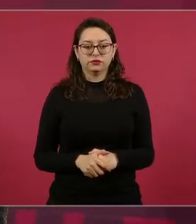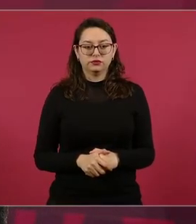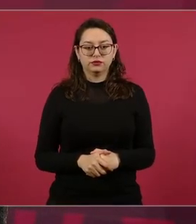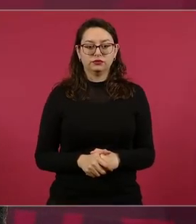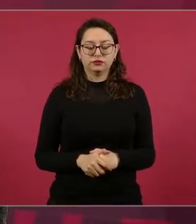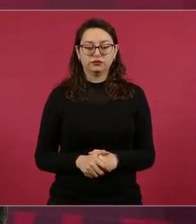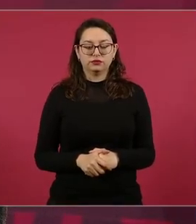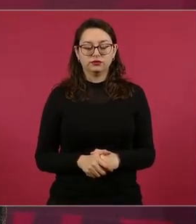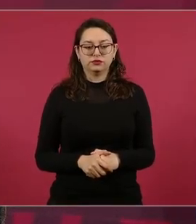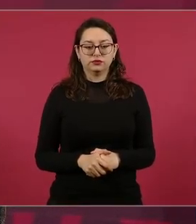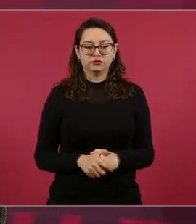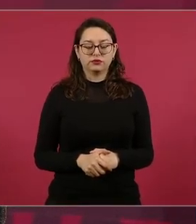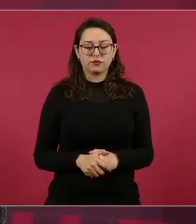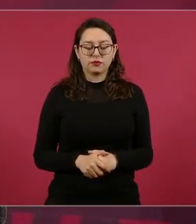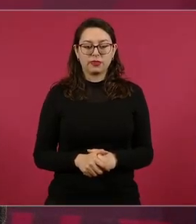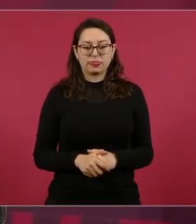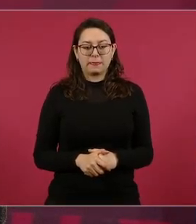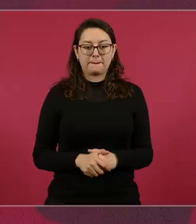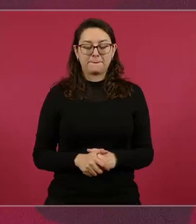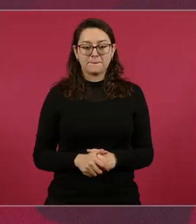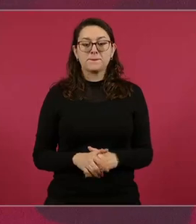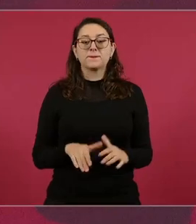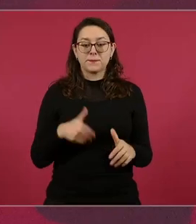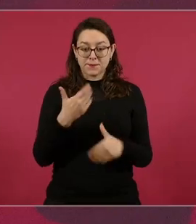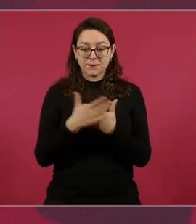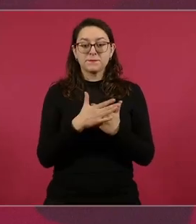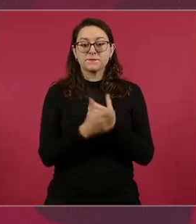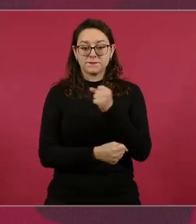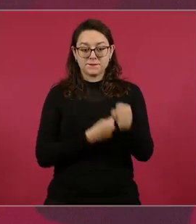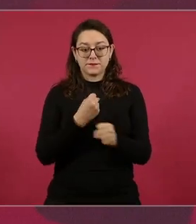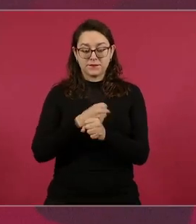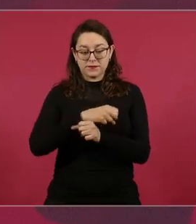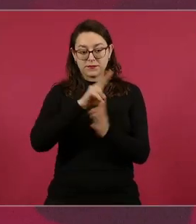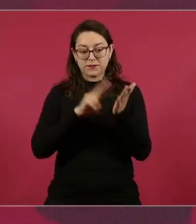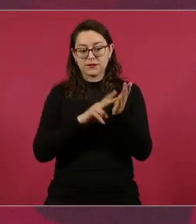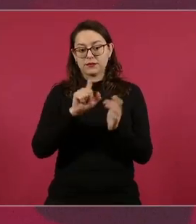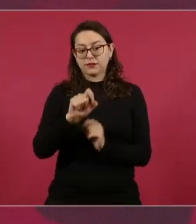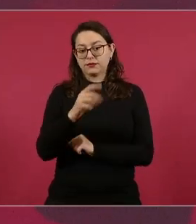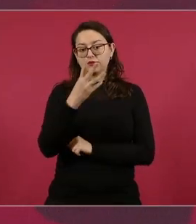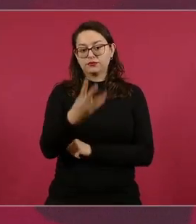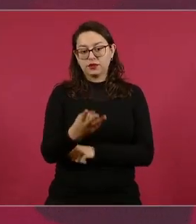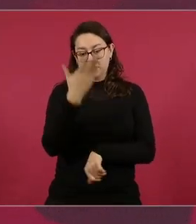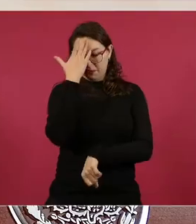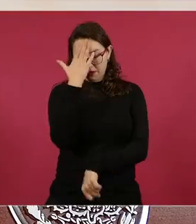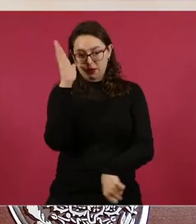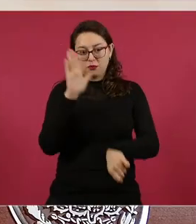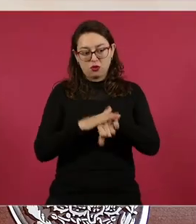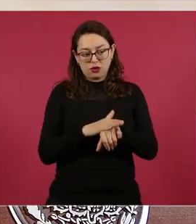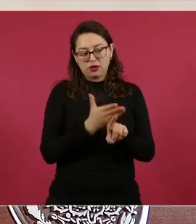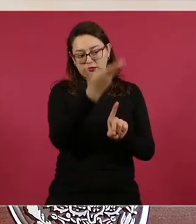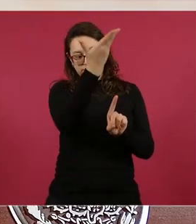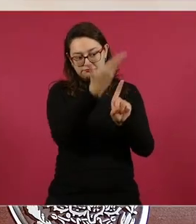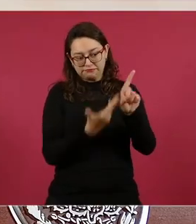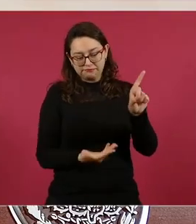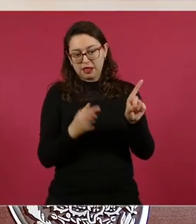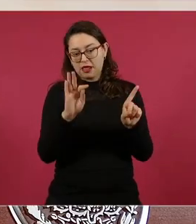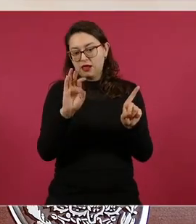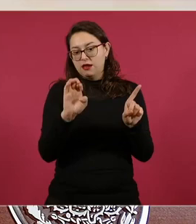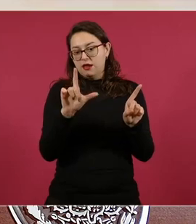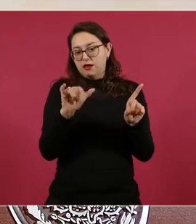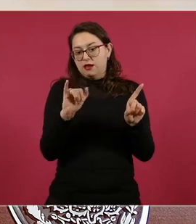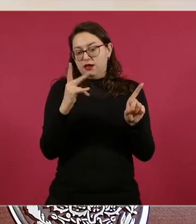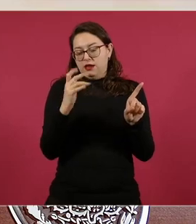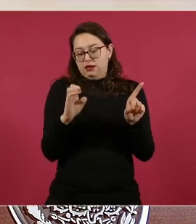el próximo año va dedicado a él. Fue un gran dirigente,